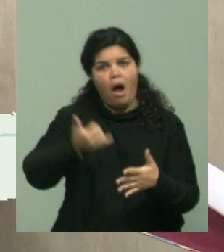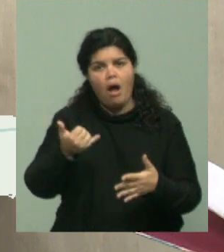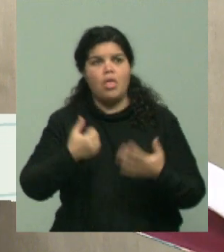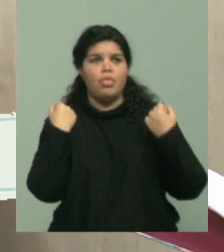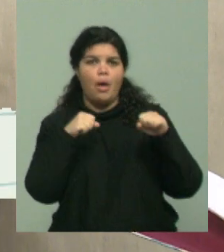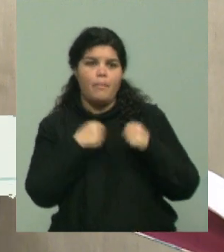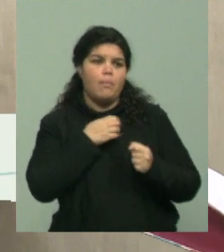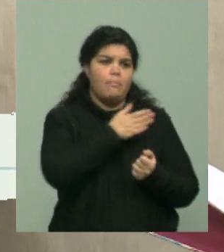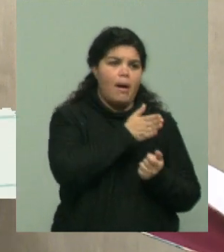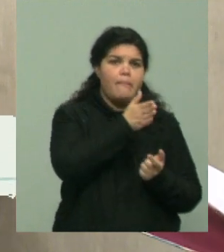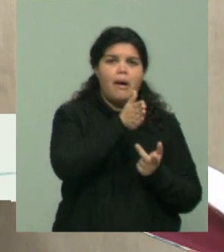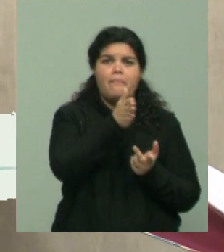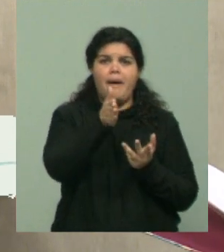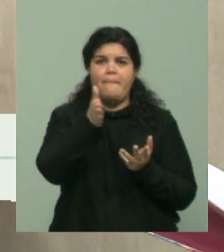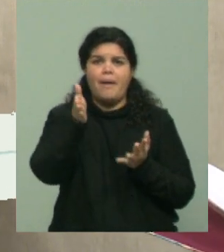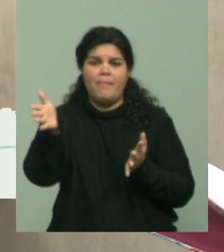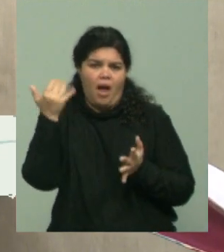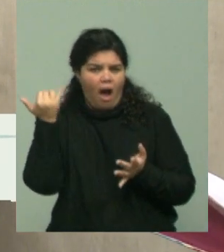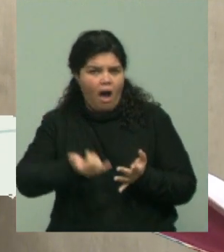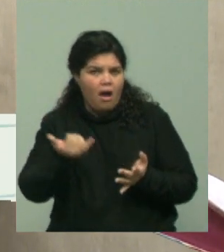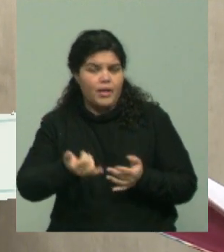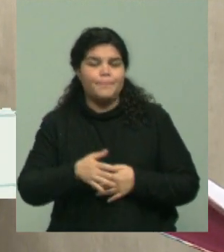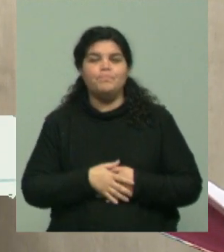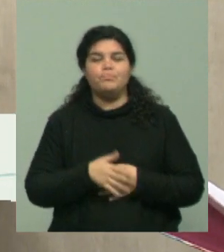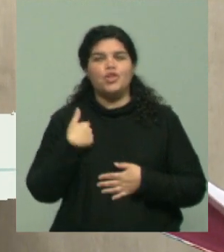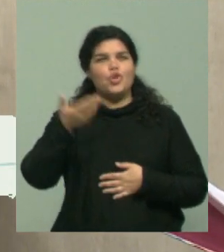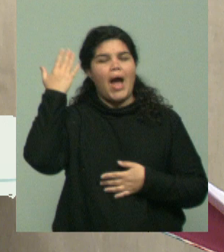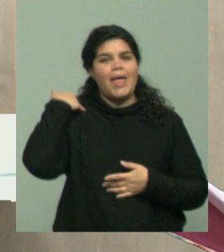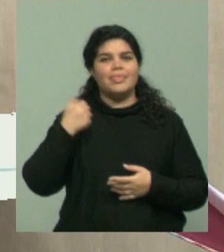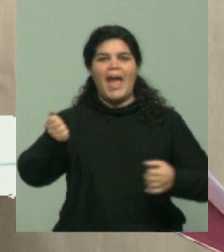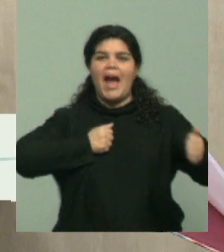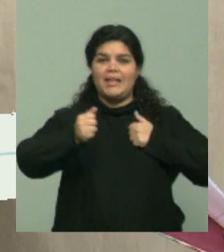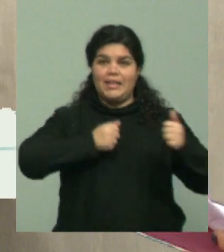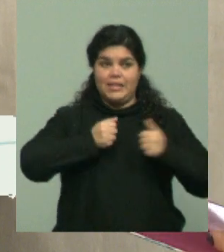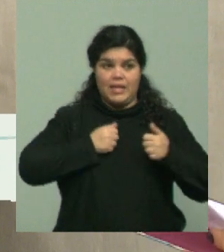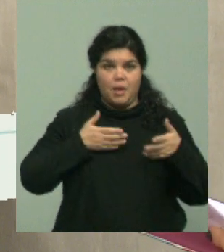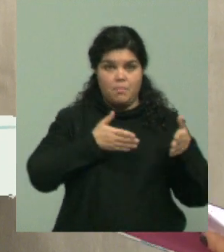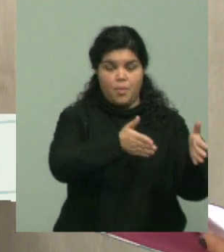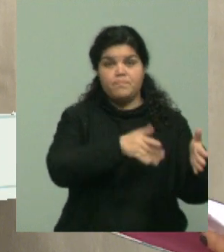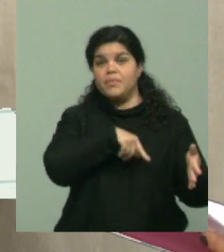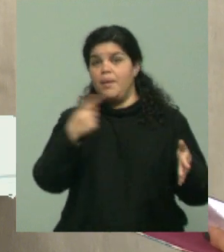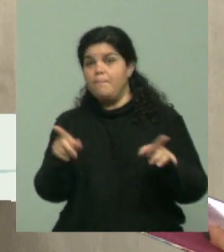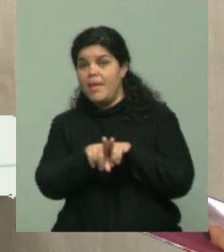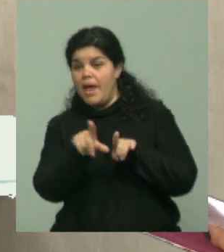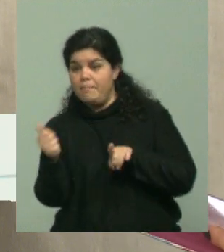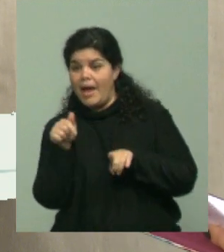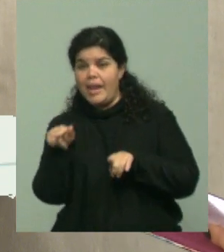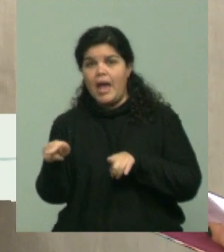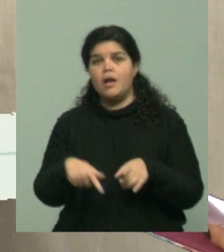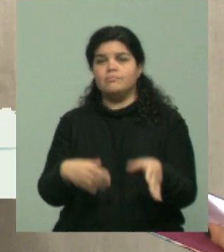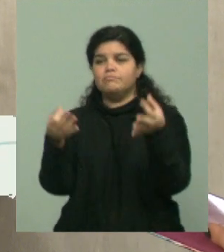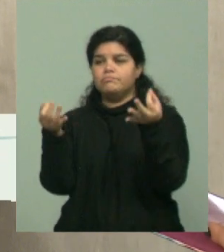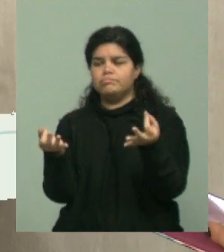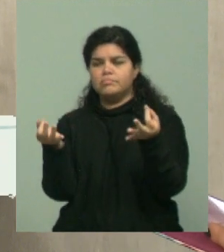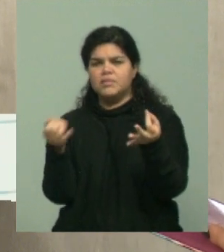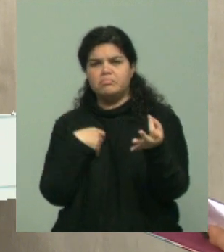estaba haciendo atletismo acá en la Uncuyo, y mi hermana, que estudiaba ciencias económicas, estaba haciendo yoga. Uh-huh. Entonces un buen día me dice, che,